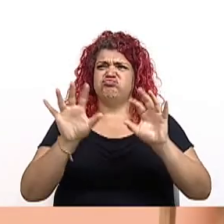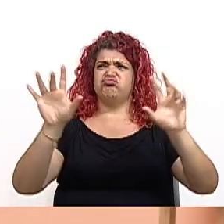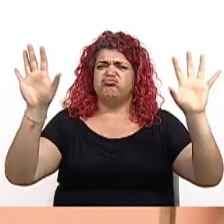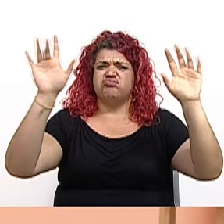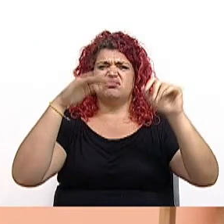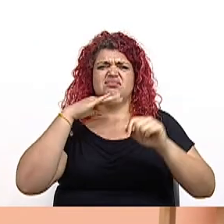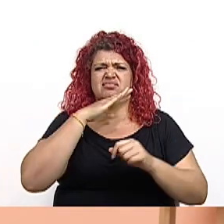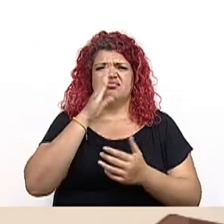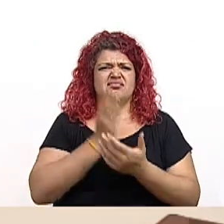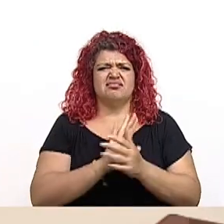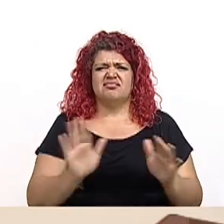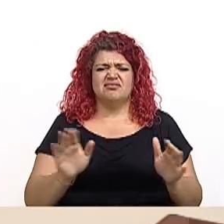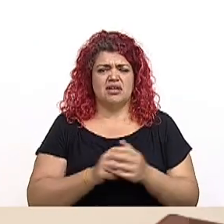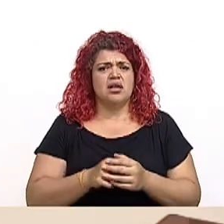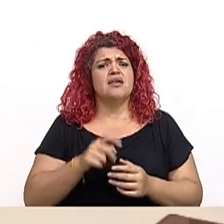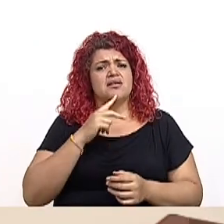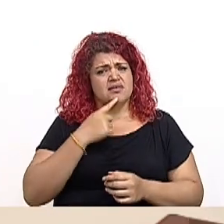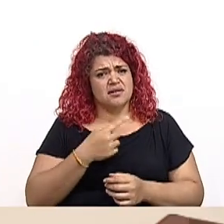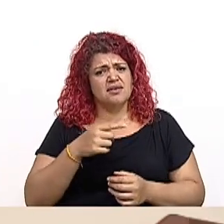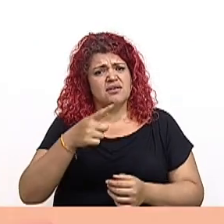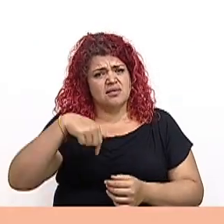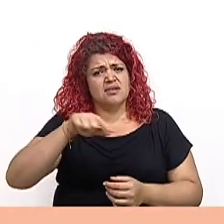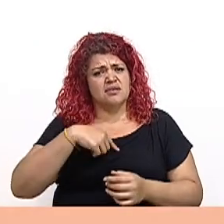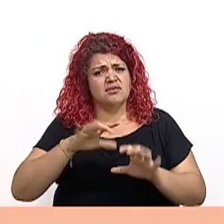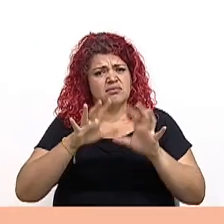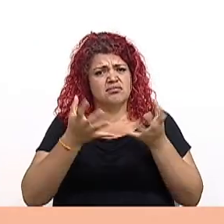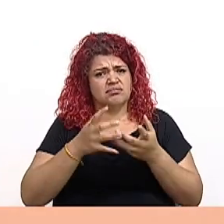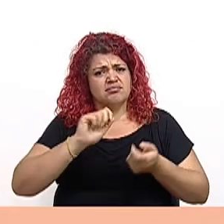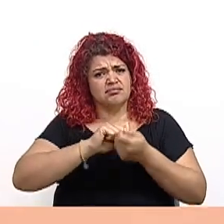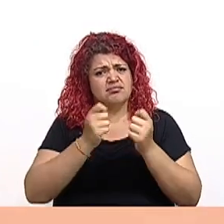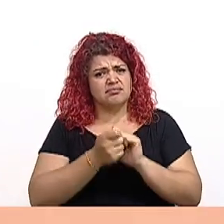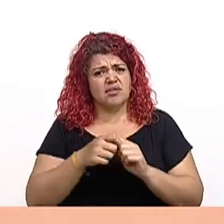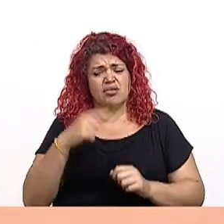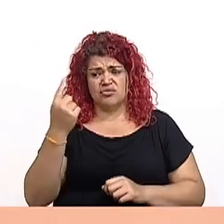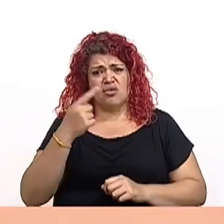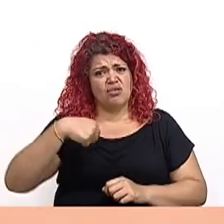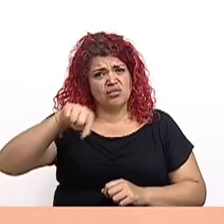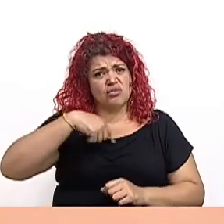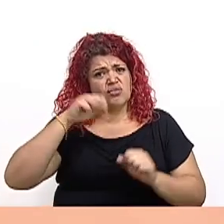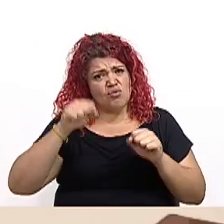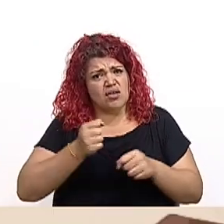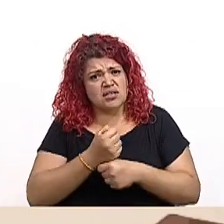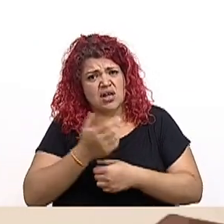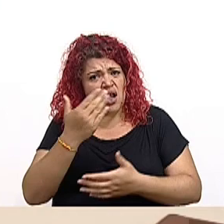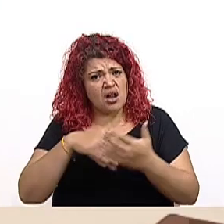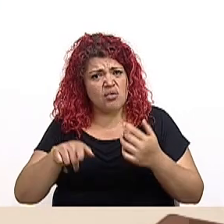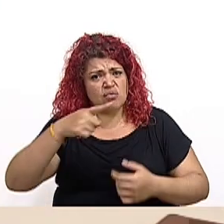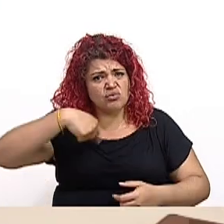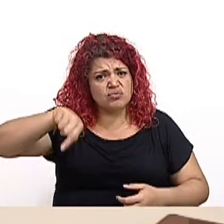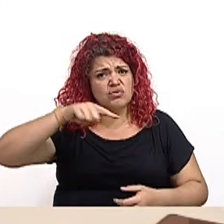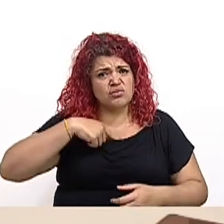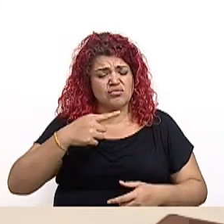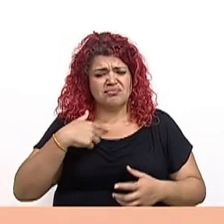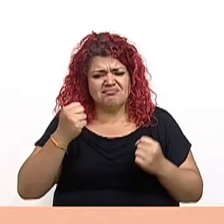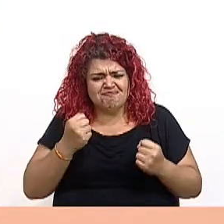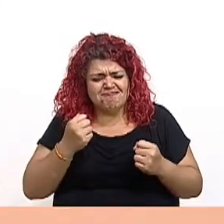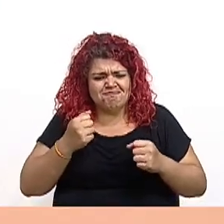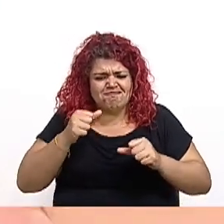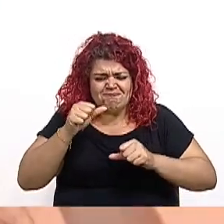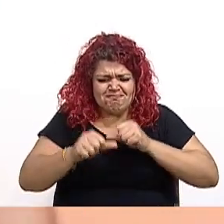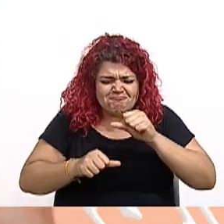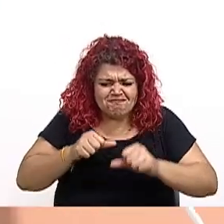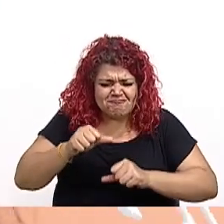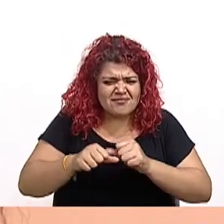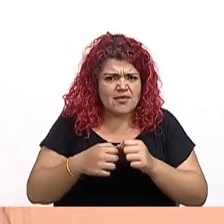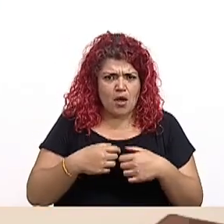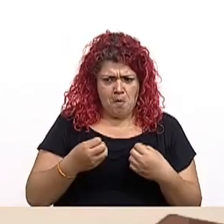haciendo. En serio, nuestro planeta está cambiando y los únicos que podemos hacer algo somos nosotros, poniendo un poquito de ganas. No,